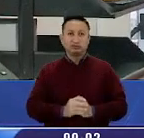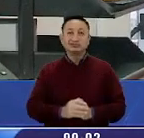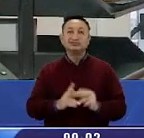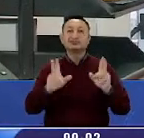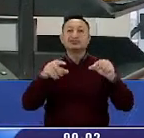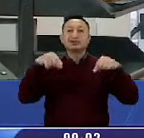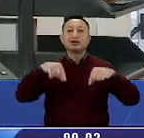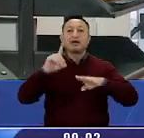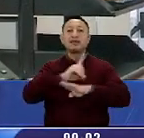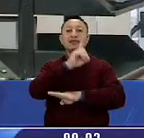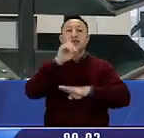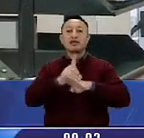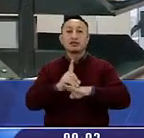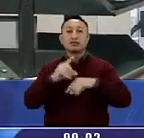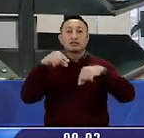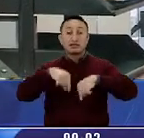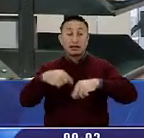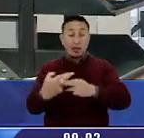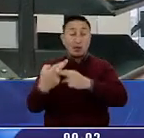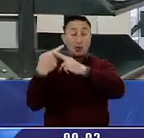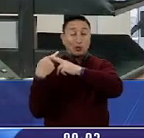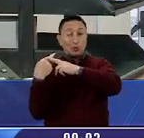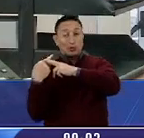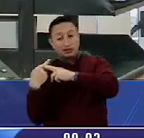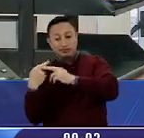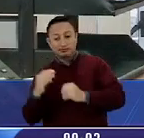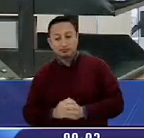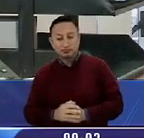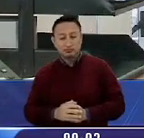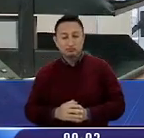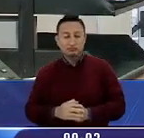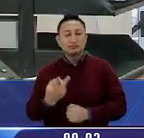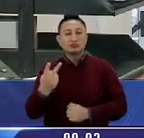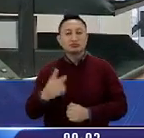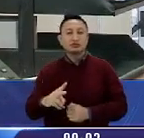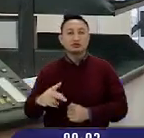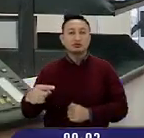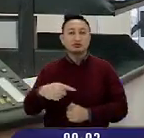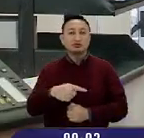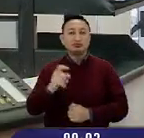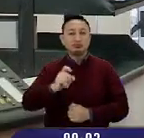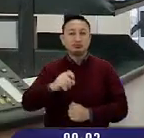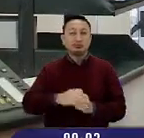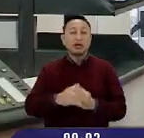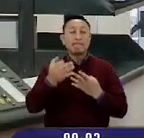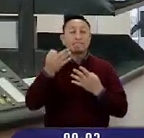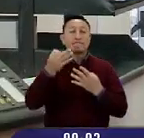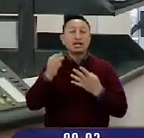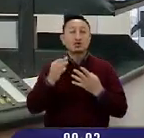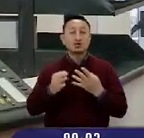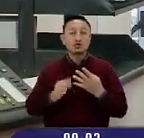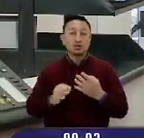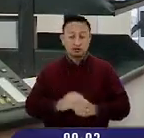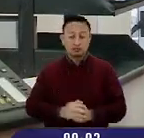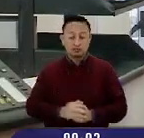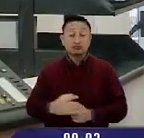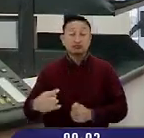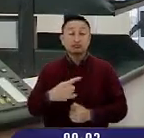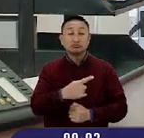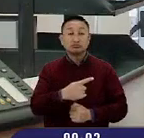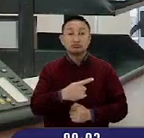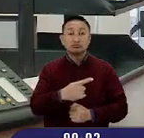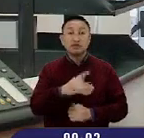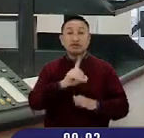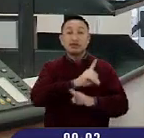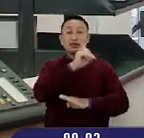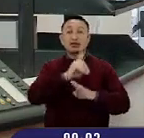de un director que tiene una gran responsabilidad y asimismo también exigiendo un presupuesto para que esta institución o el